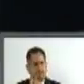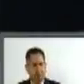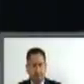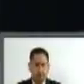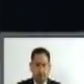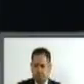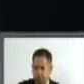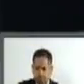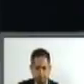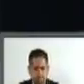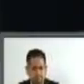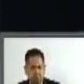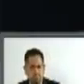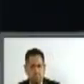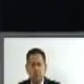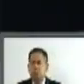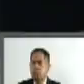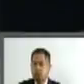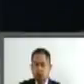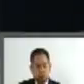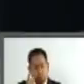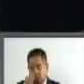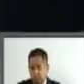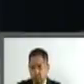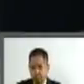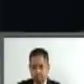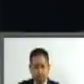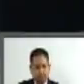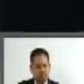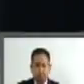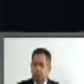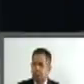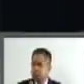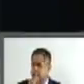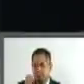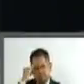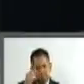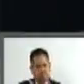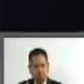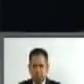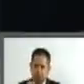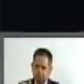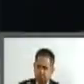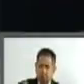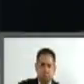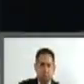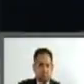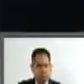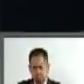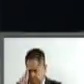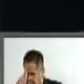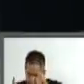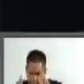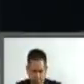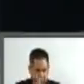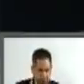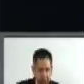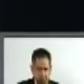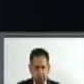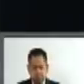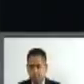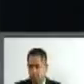democracias vibrantes, basadas en el predominio de valores compartidos, tales como el Estado de Derecho, la